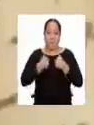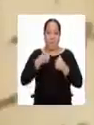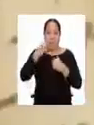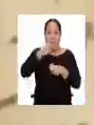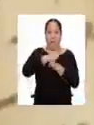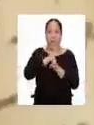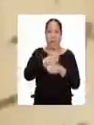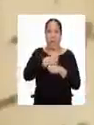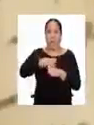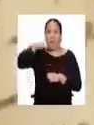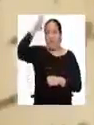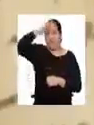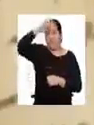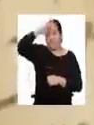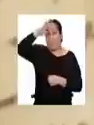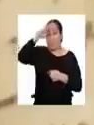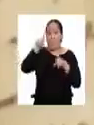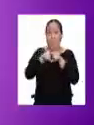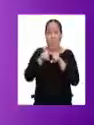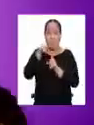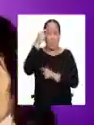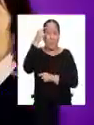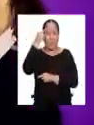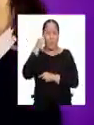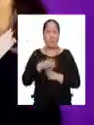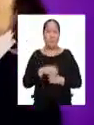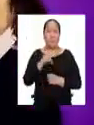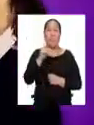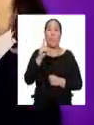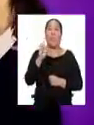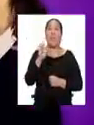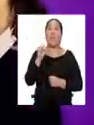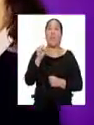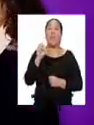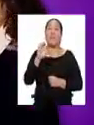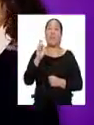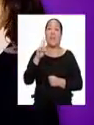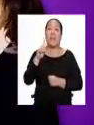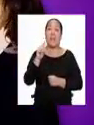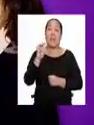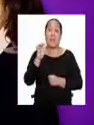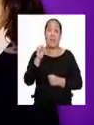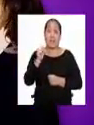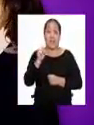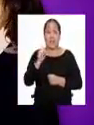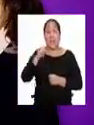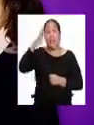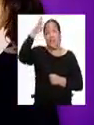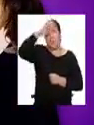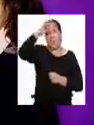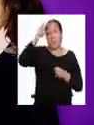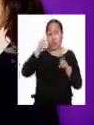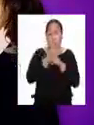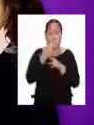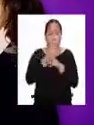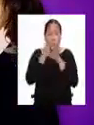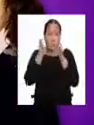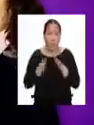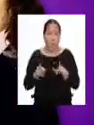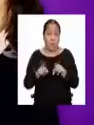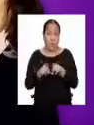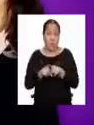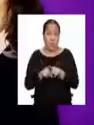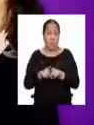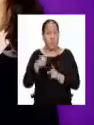filosofía lanzó sus propias interrogantes. René Descartes, el filósofo y matemático francés, creó una hipótesis sobre